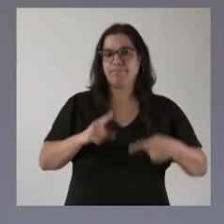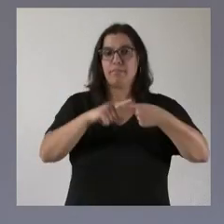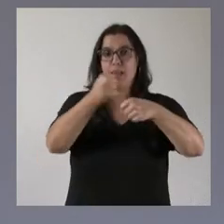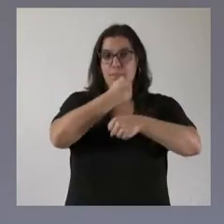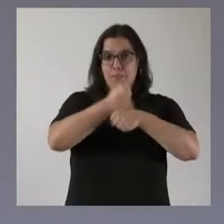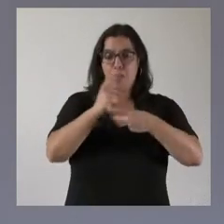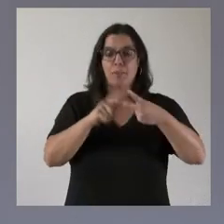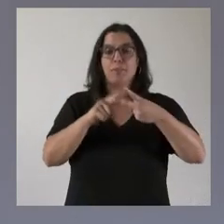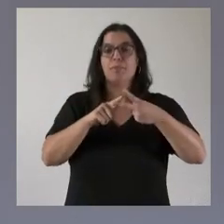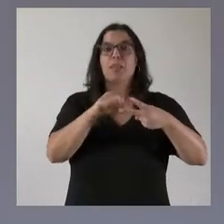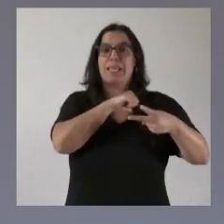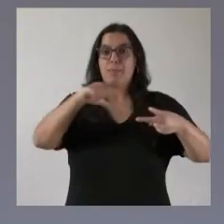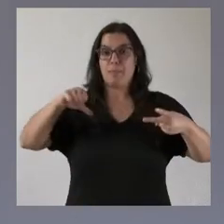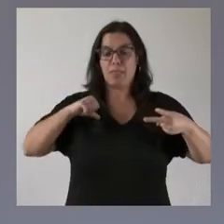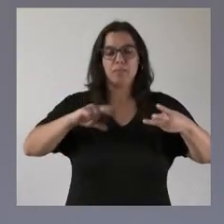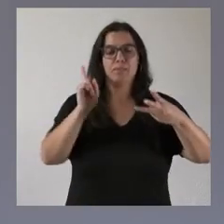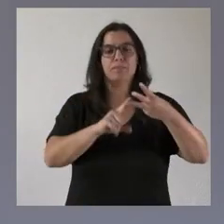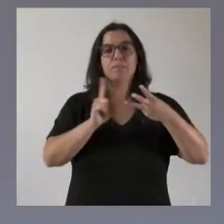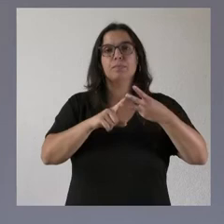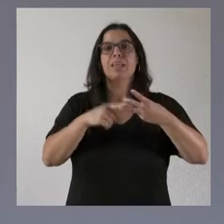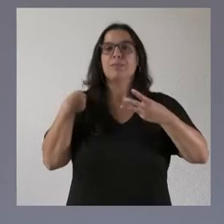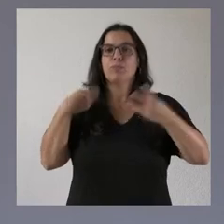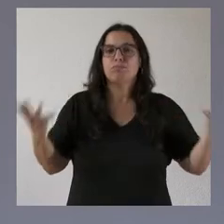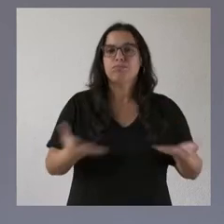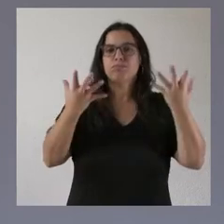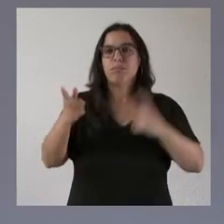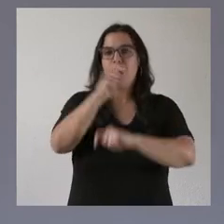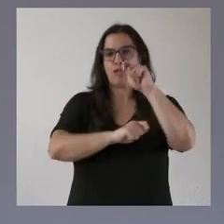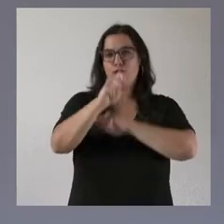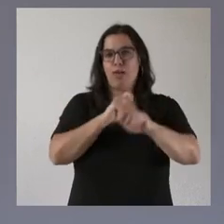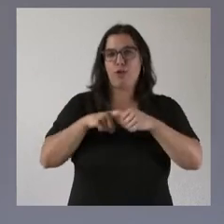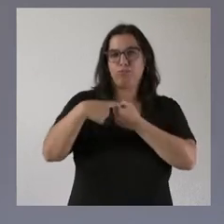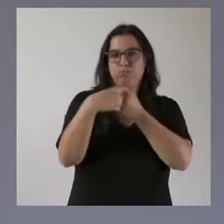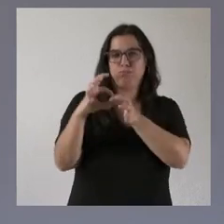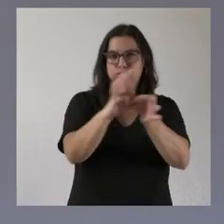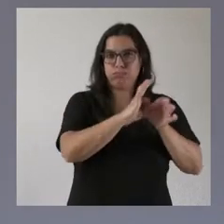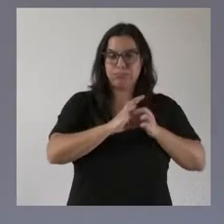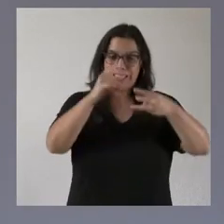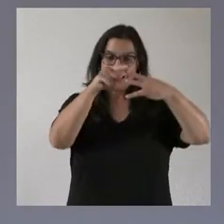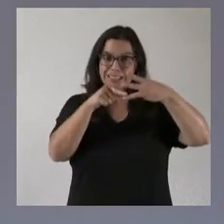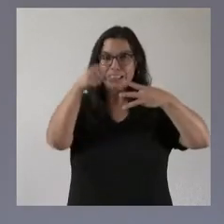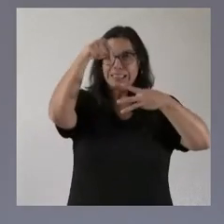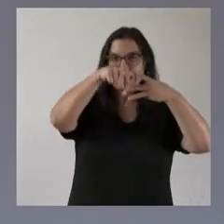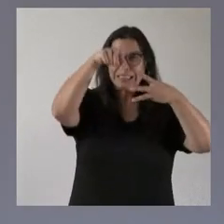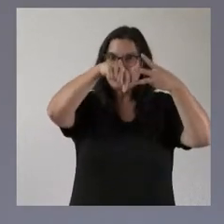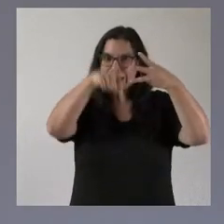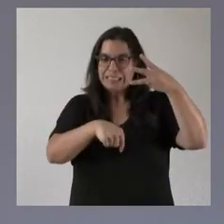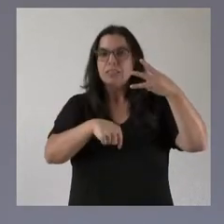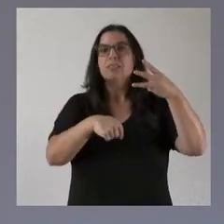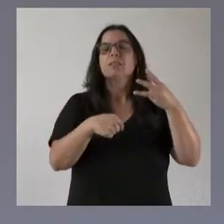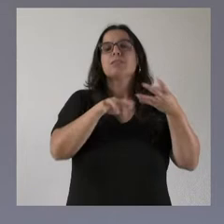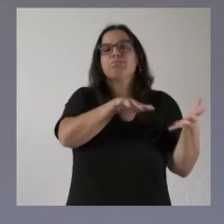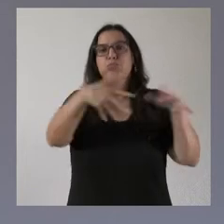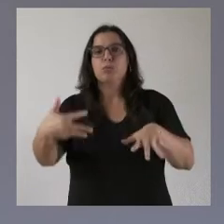la emancipación y en la asociacionismo Y estos objetivos se desgranan y se detallan en 10 líneas de